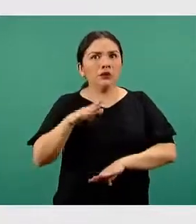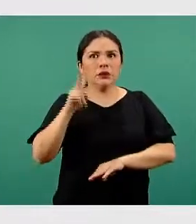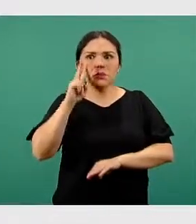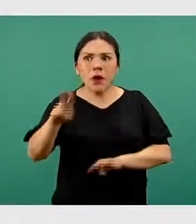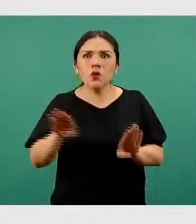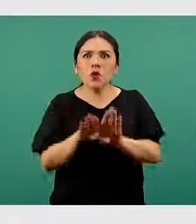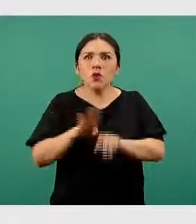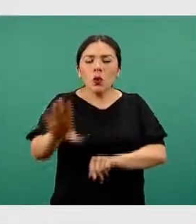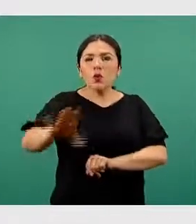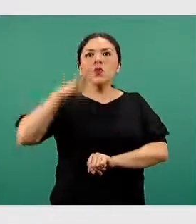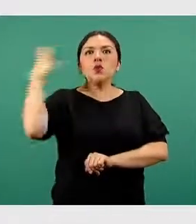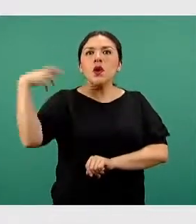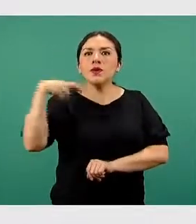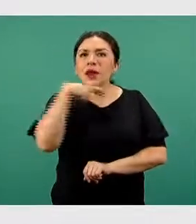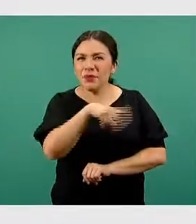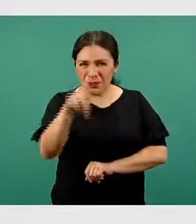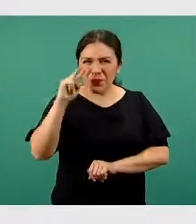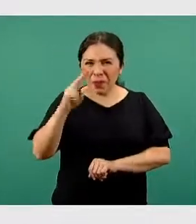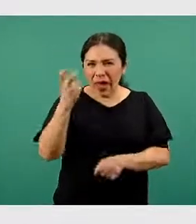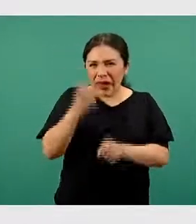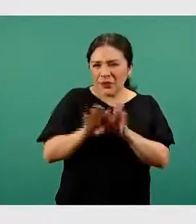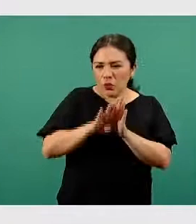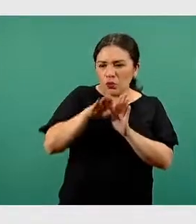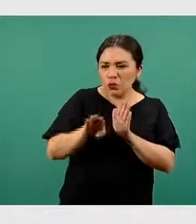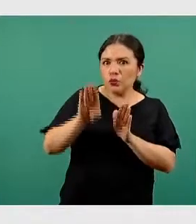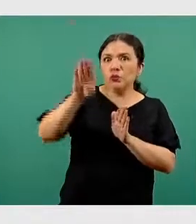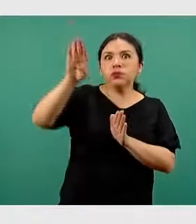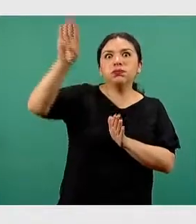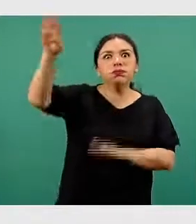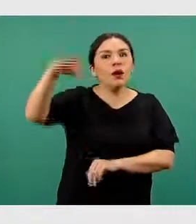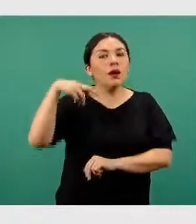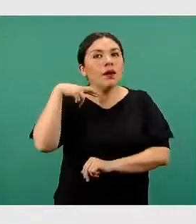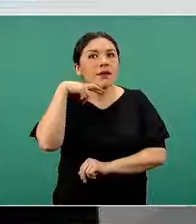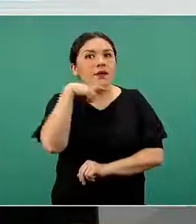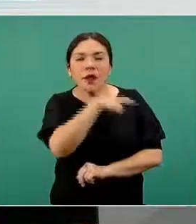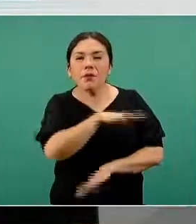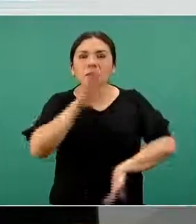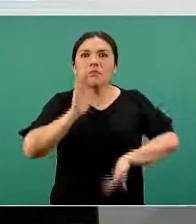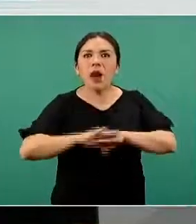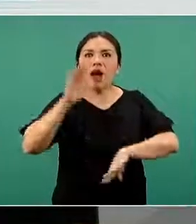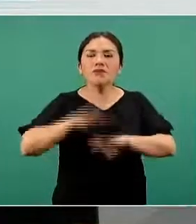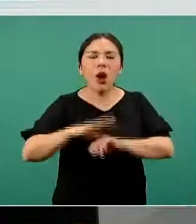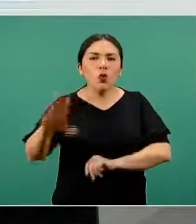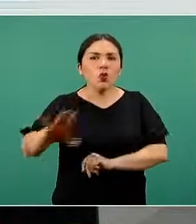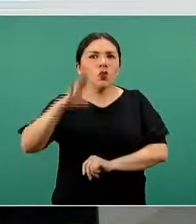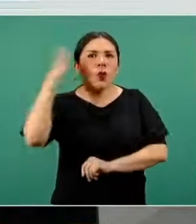acelerando, como pueden ver en esta gráfica, claramente el número y la